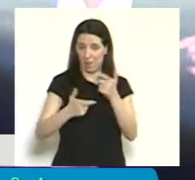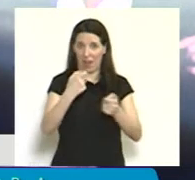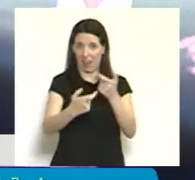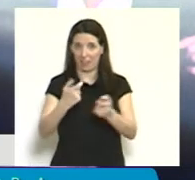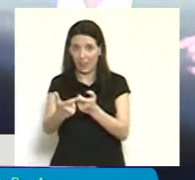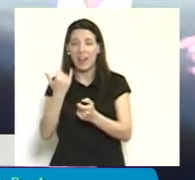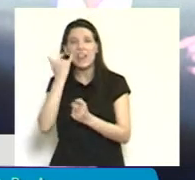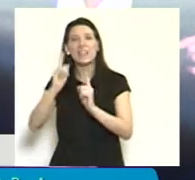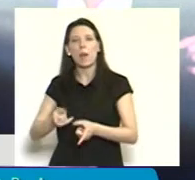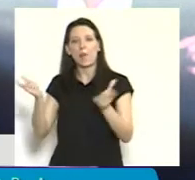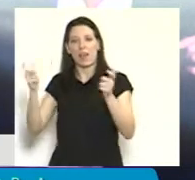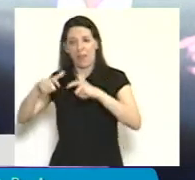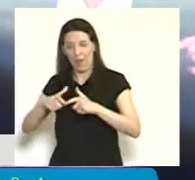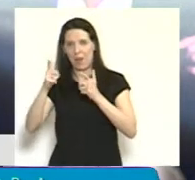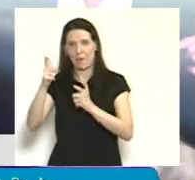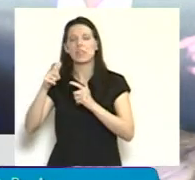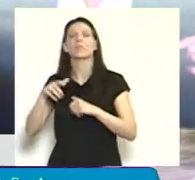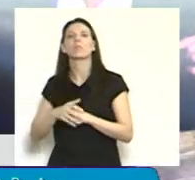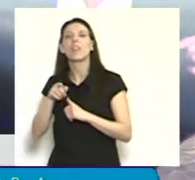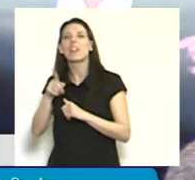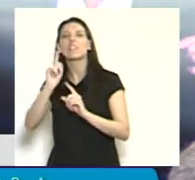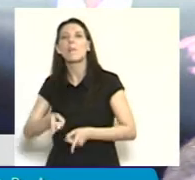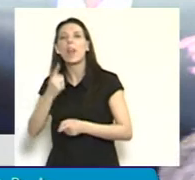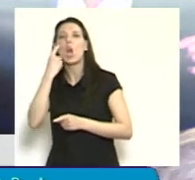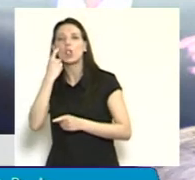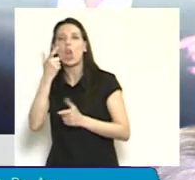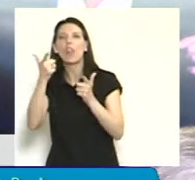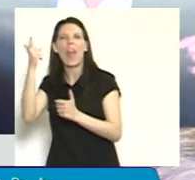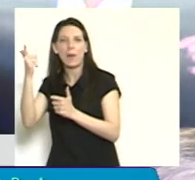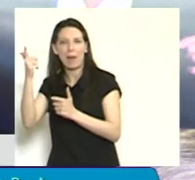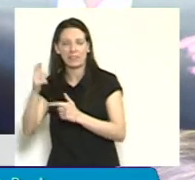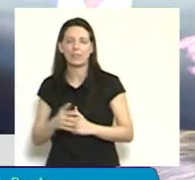Consejo Consultivo de Políticas de Control de Armas de Fuego,